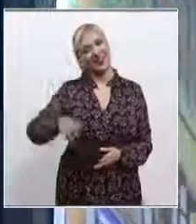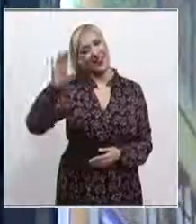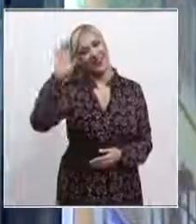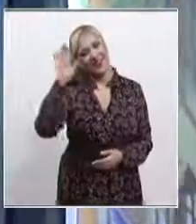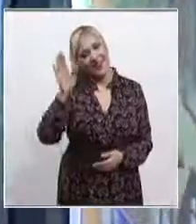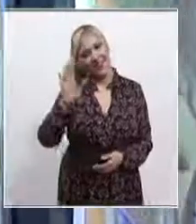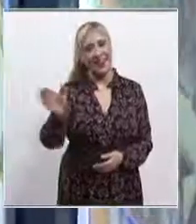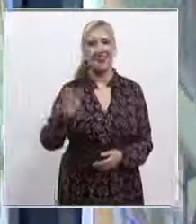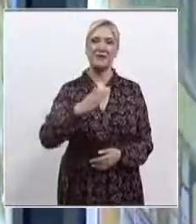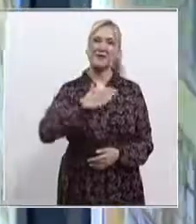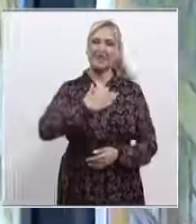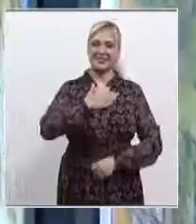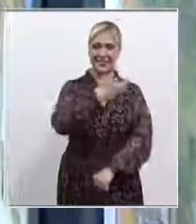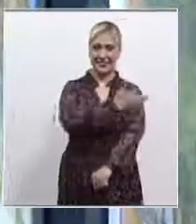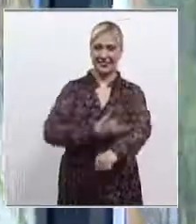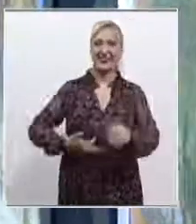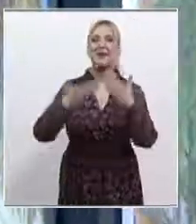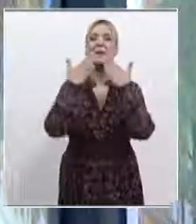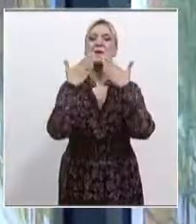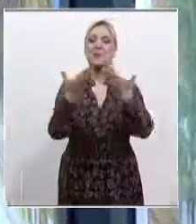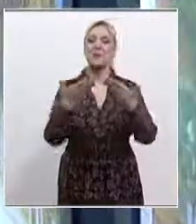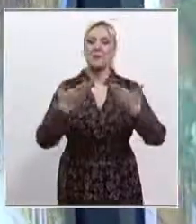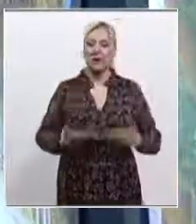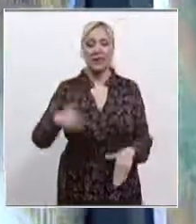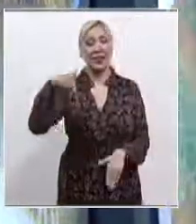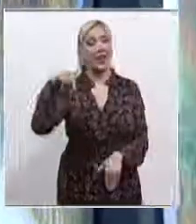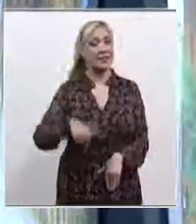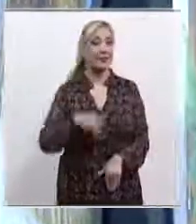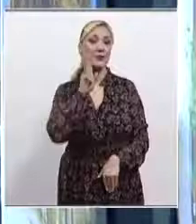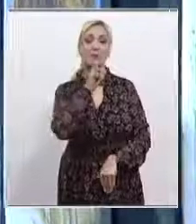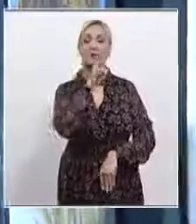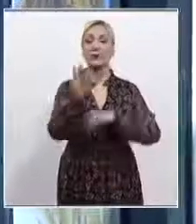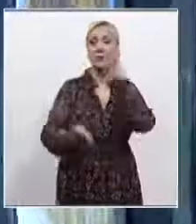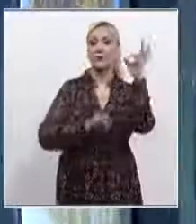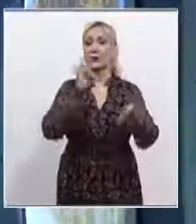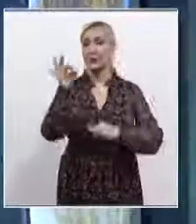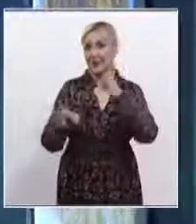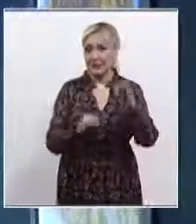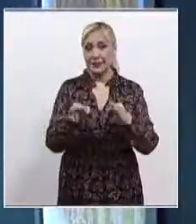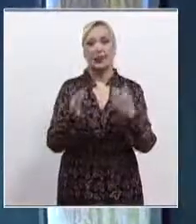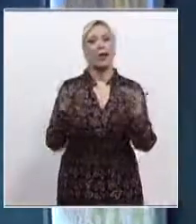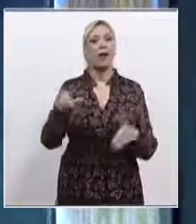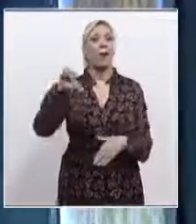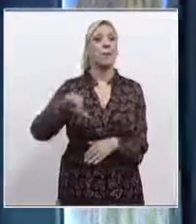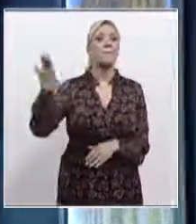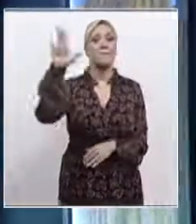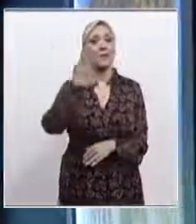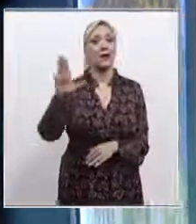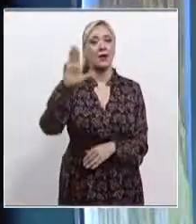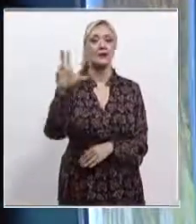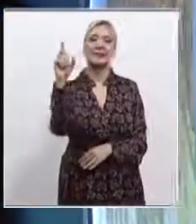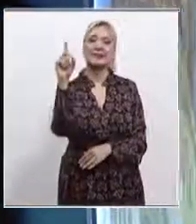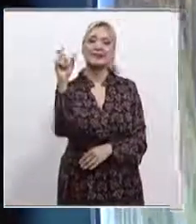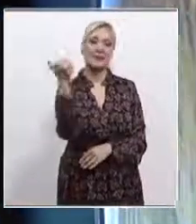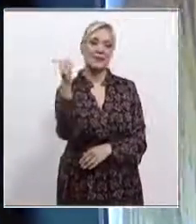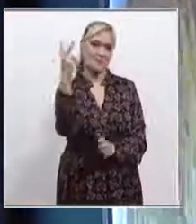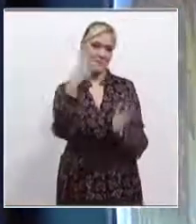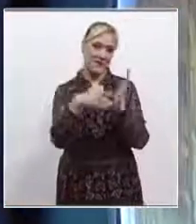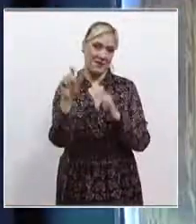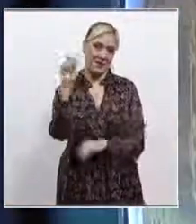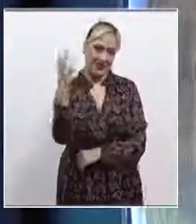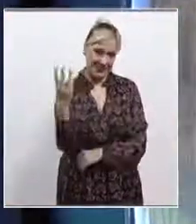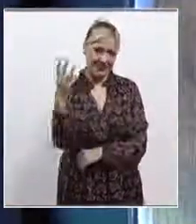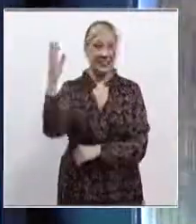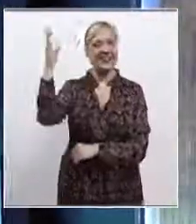¿qué tal? Muy buenas tardes. Les damos la más cordial bienvenida a este espacio de noticias, corte informativo, hoy que es miércoles 30 de agosto de 2023.